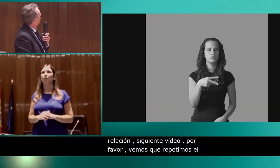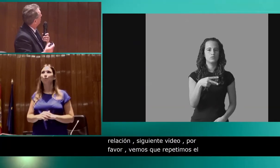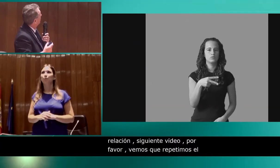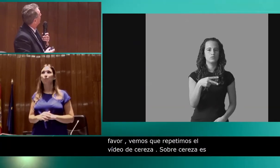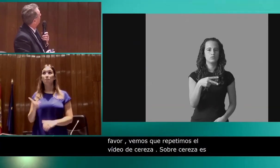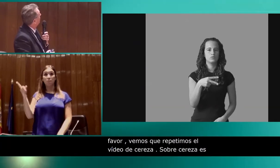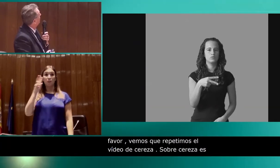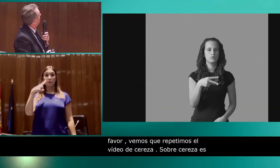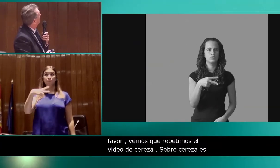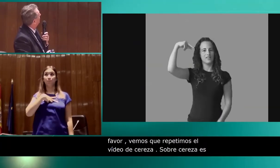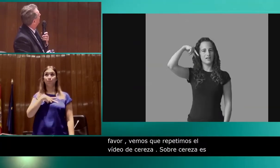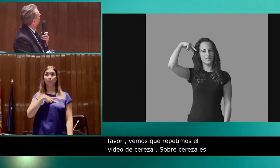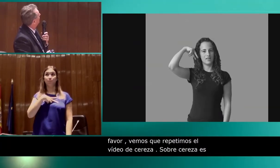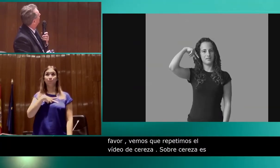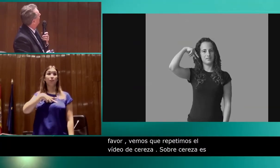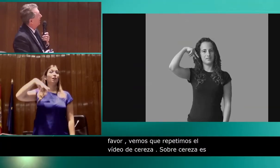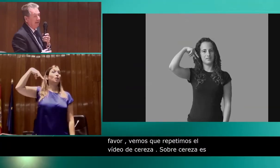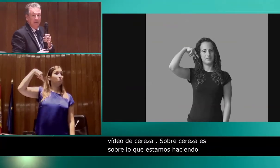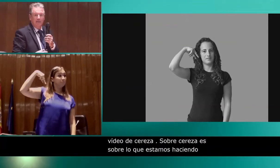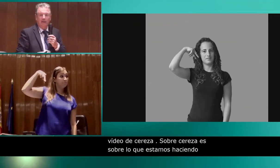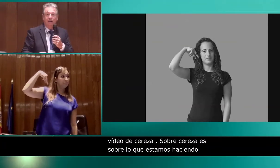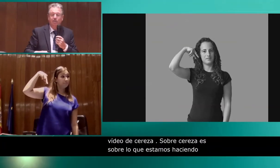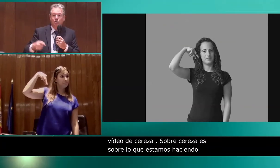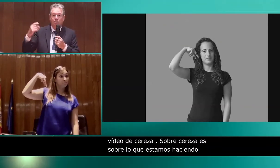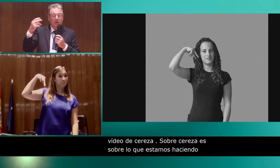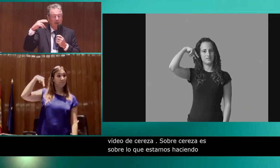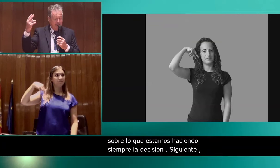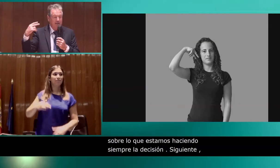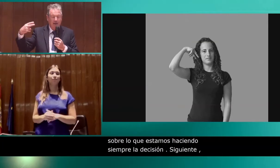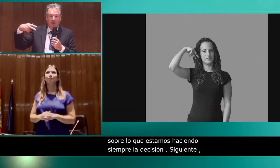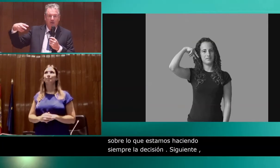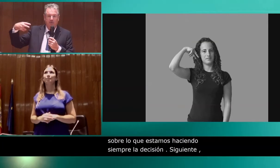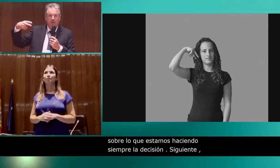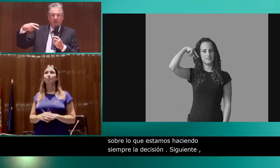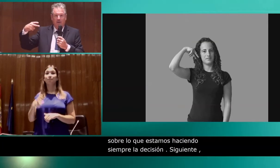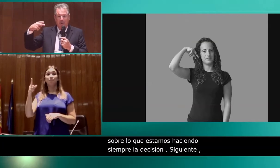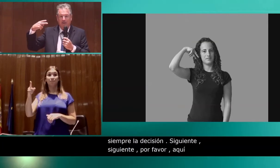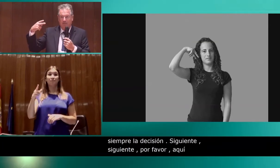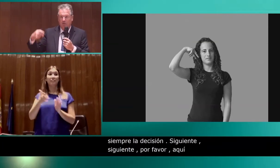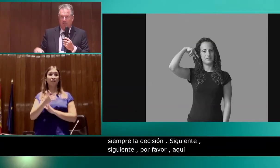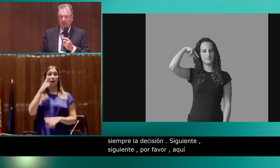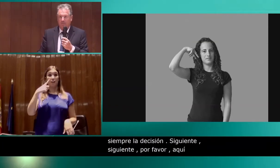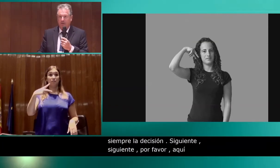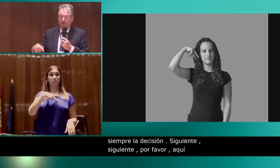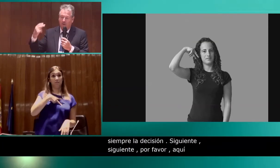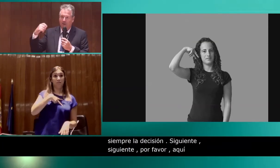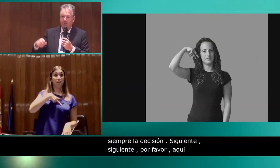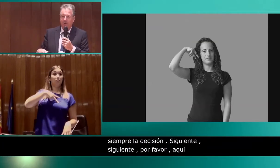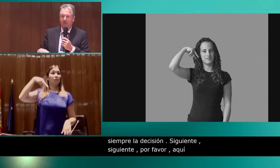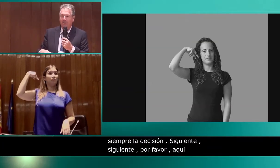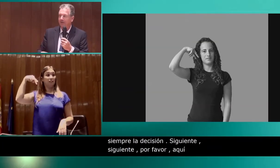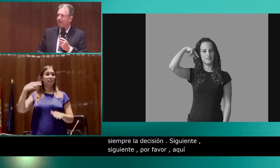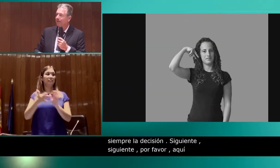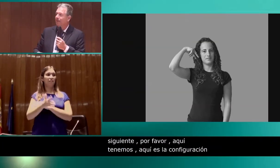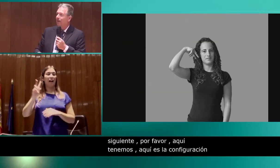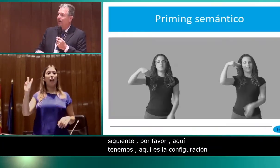Aquí tenemos, siguiente, por favor. ¿Vale? Y aquí tenemos, perdón, aquí es la configuración, es la que estamos repitiendo, no en el